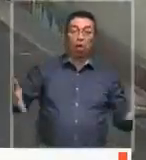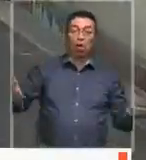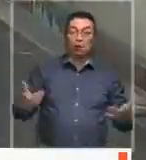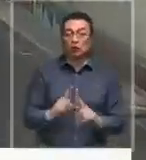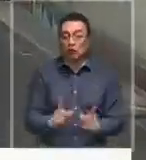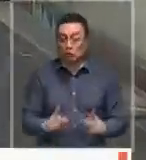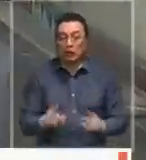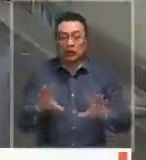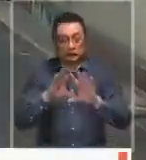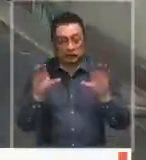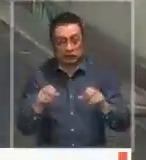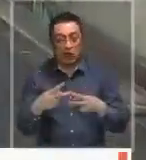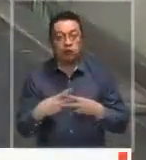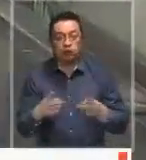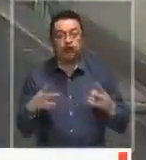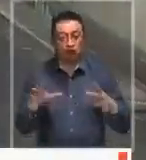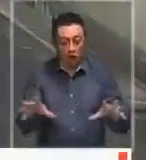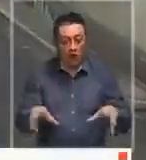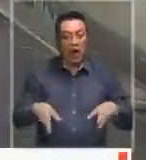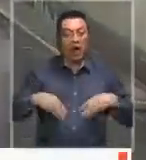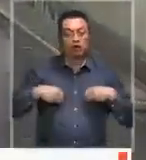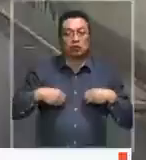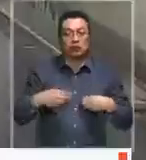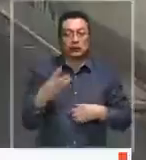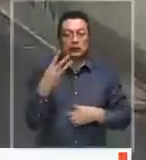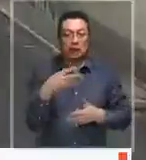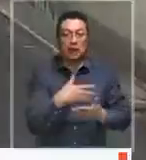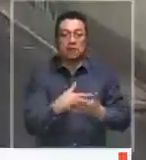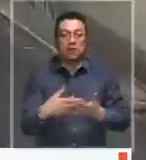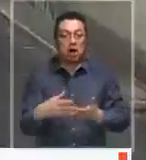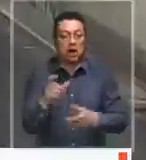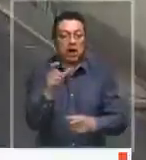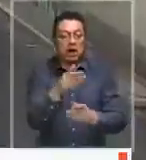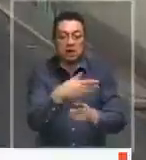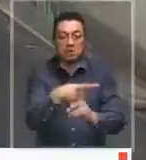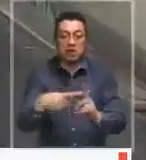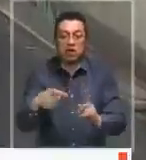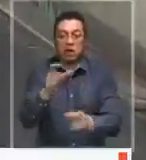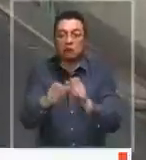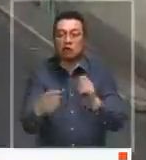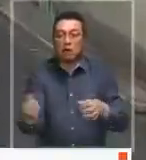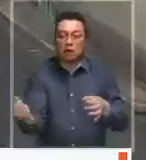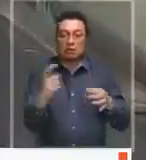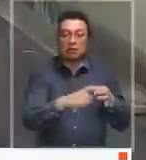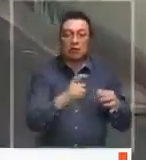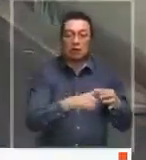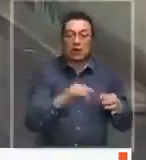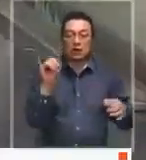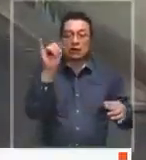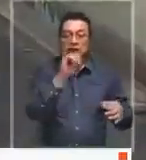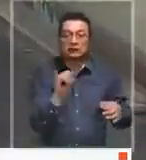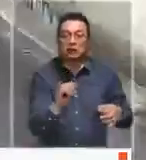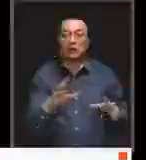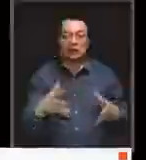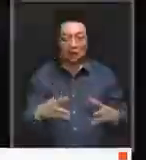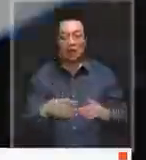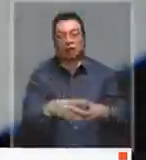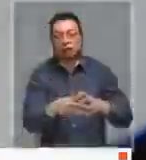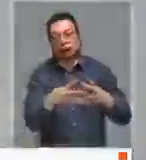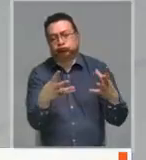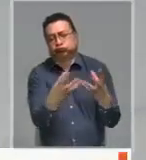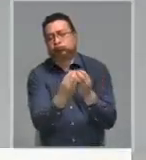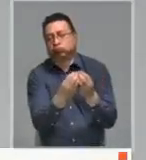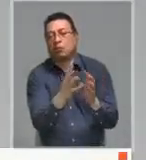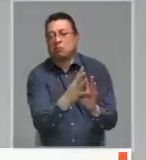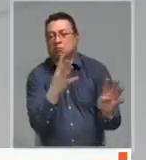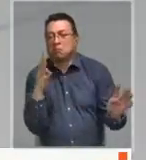sistema público asuma los 3,5 millones de gente afiliados que somos nosotros en ISAPRE, colapsaría mal el sistema. Según